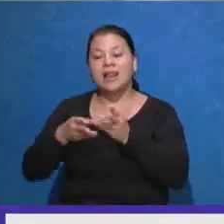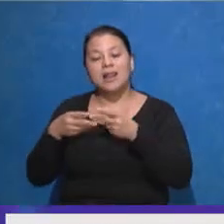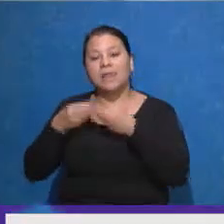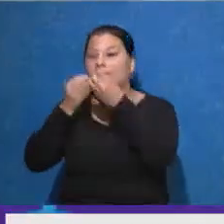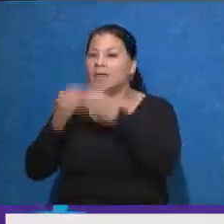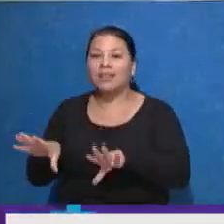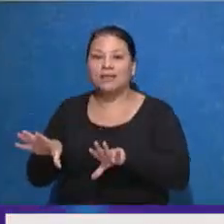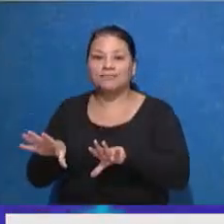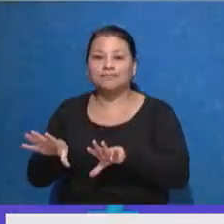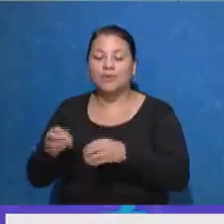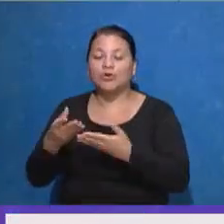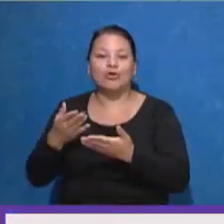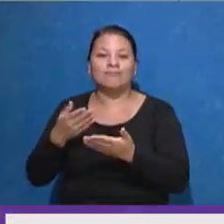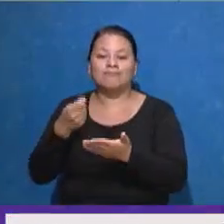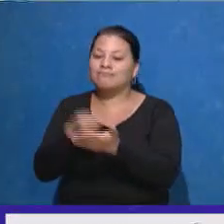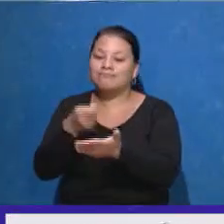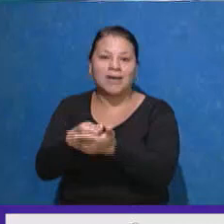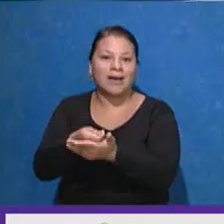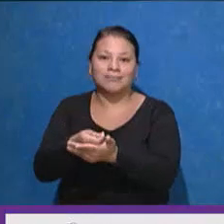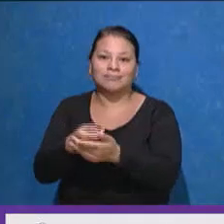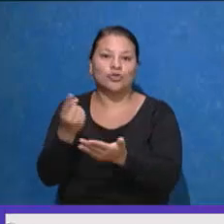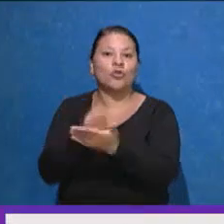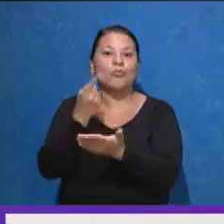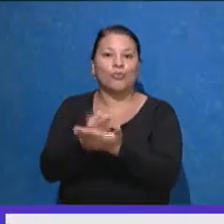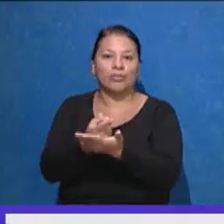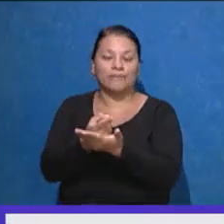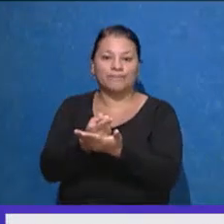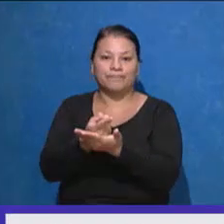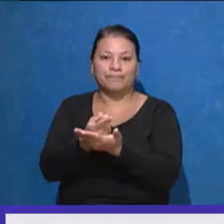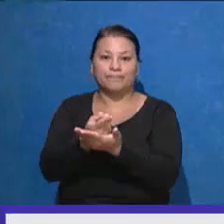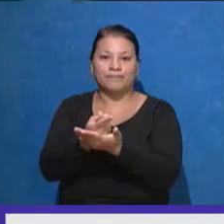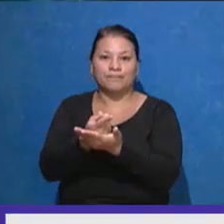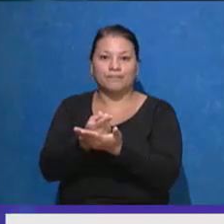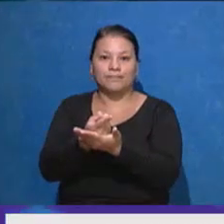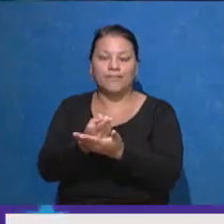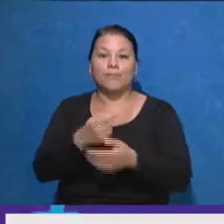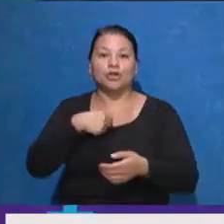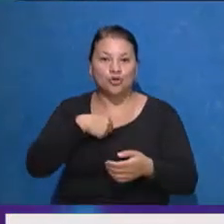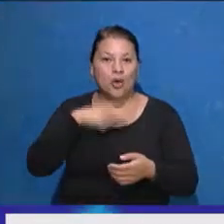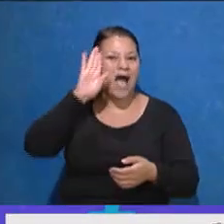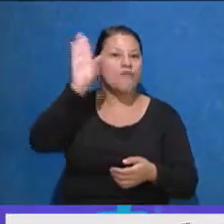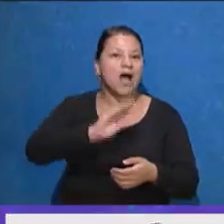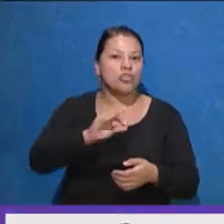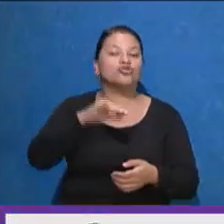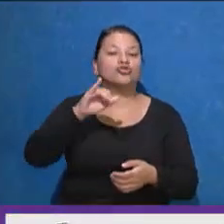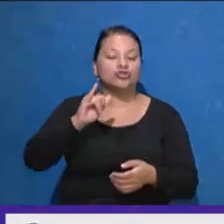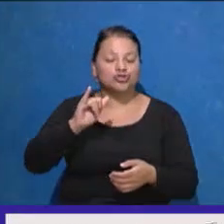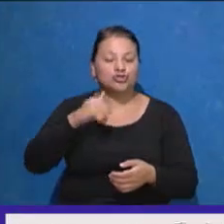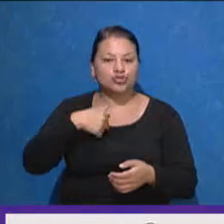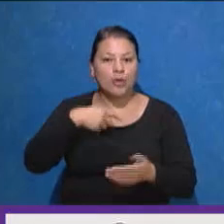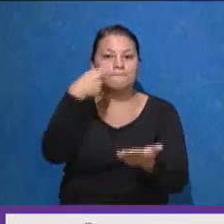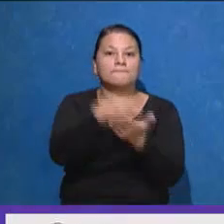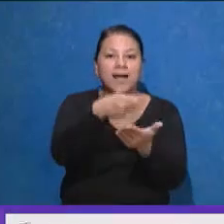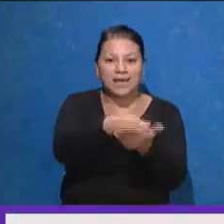no poderla pagar porque tuve que pagar abogados. Entonces,